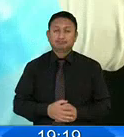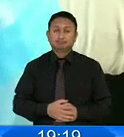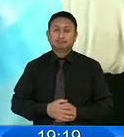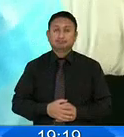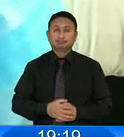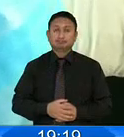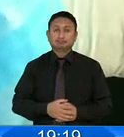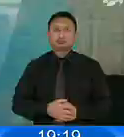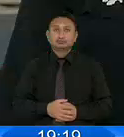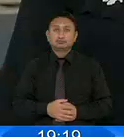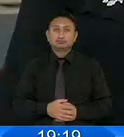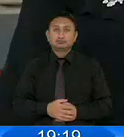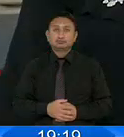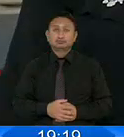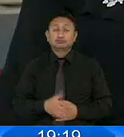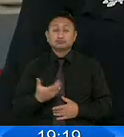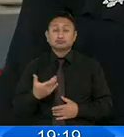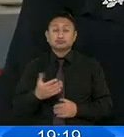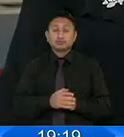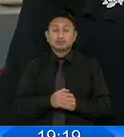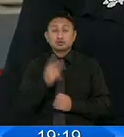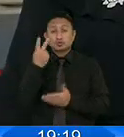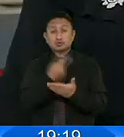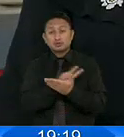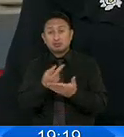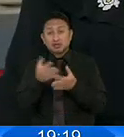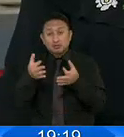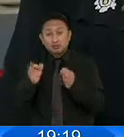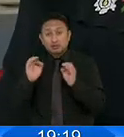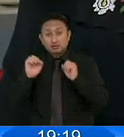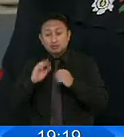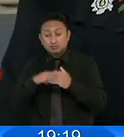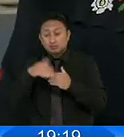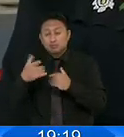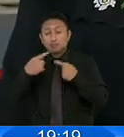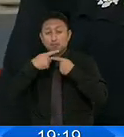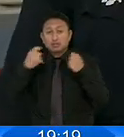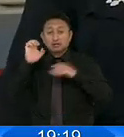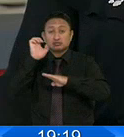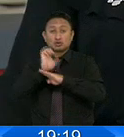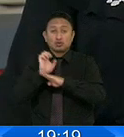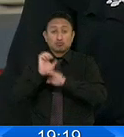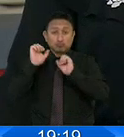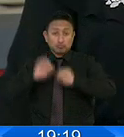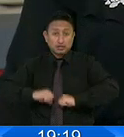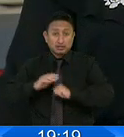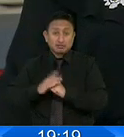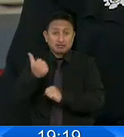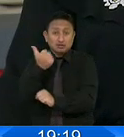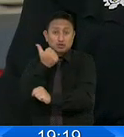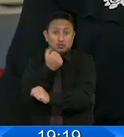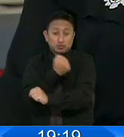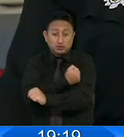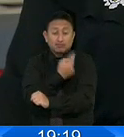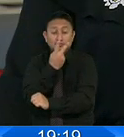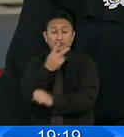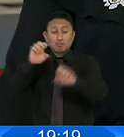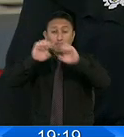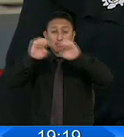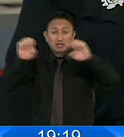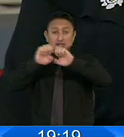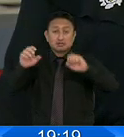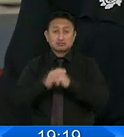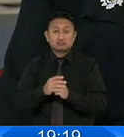Jaramillo. Desde la segunda semana de febrero hasta marzo, Ecuador podría recibir vacunas de 2 farmacéuticas de la